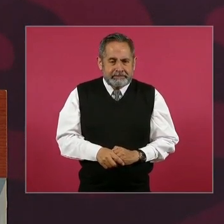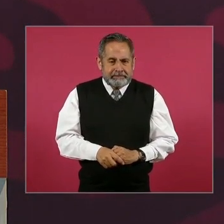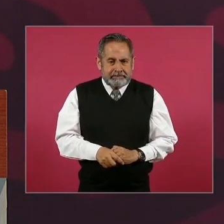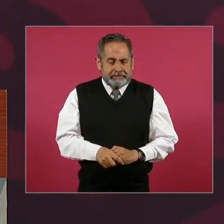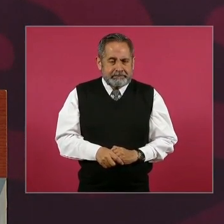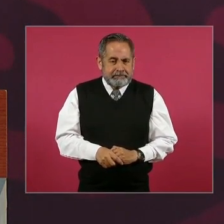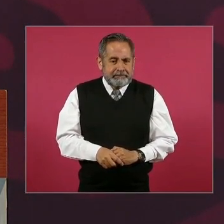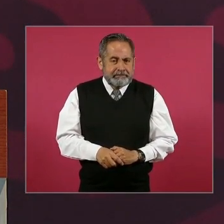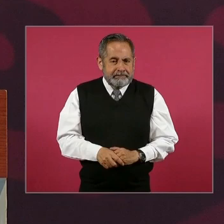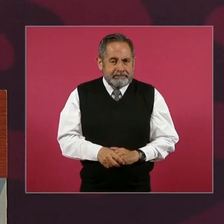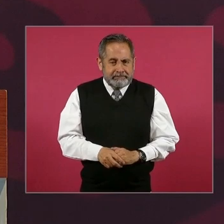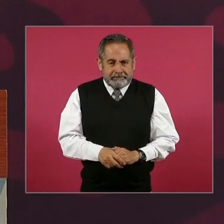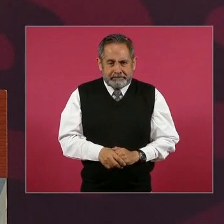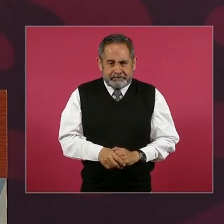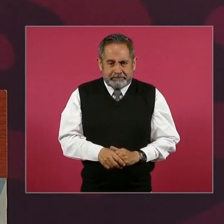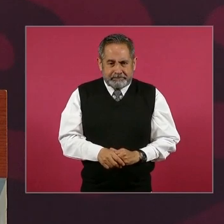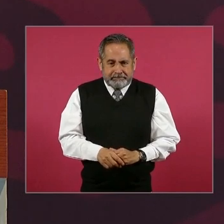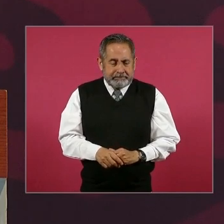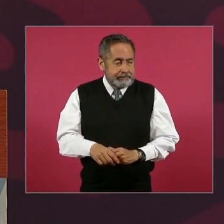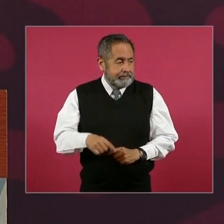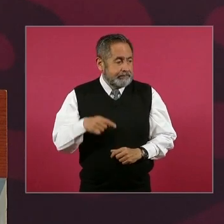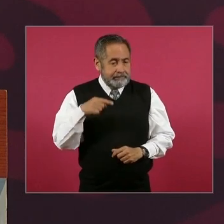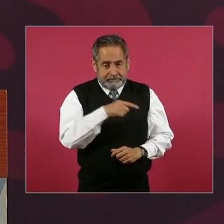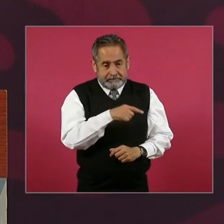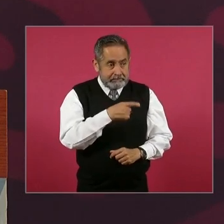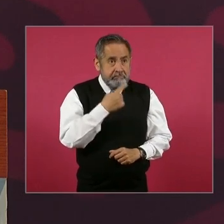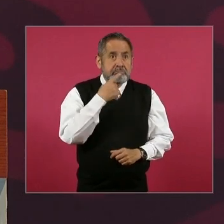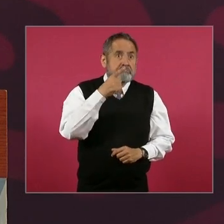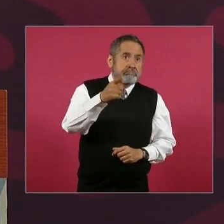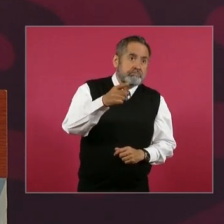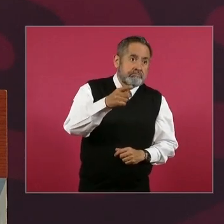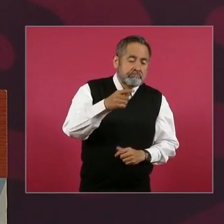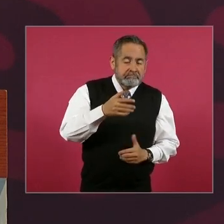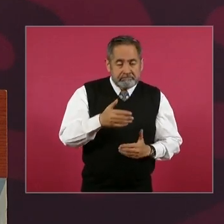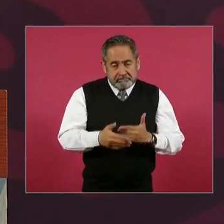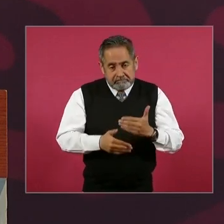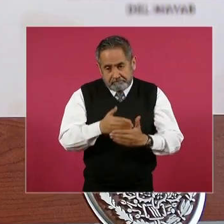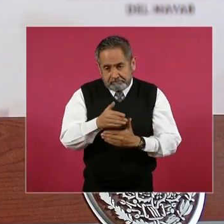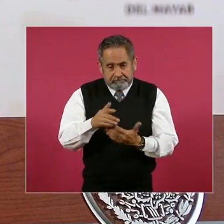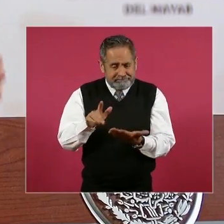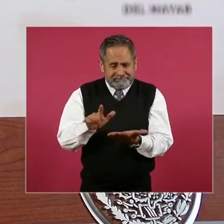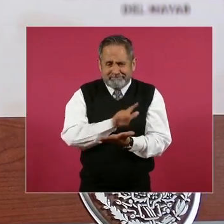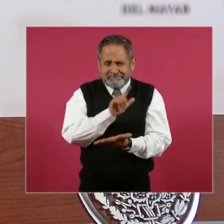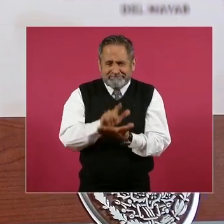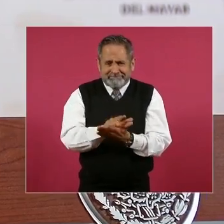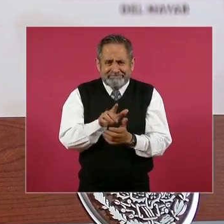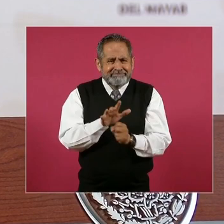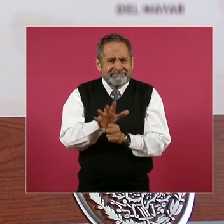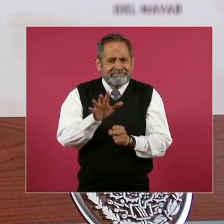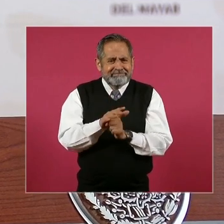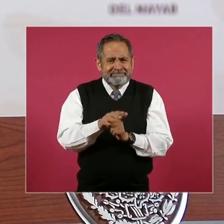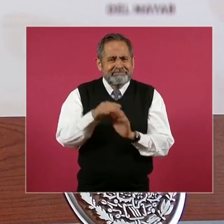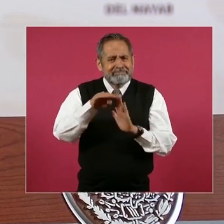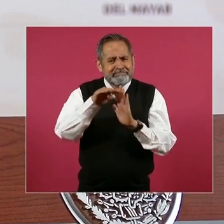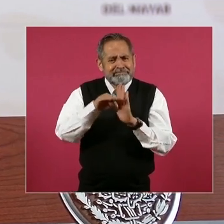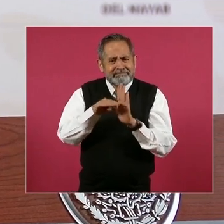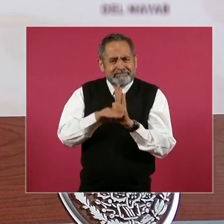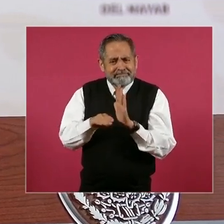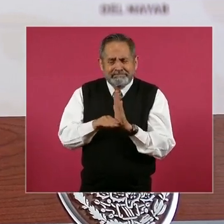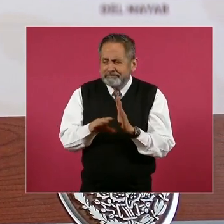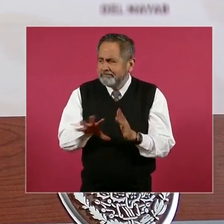eh con ese procedimiento legal con ese marco legal